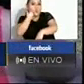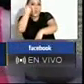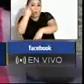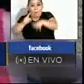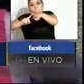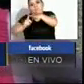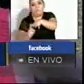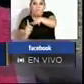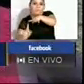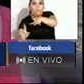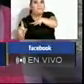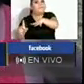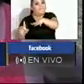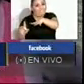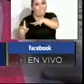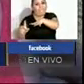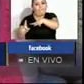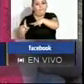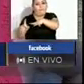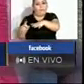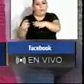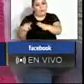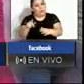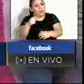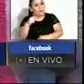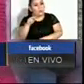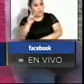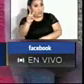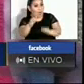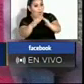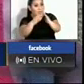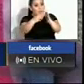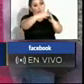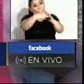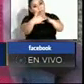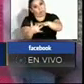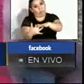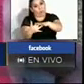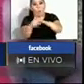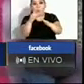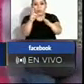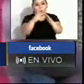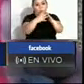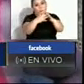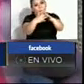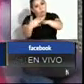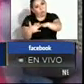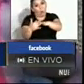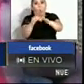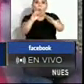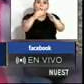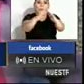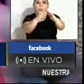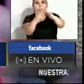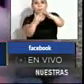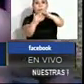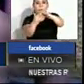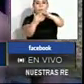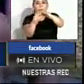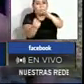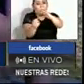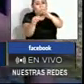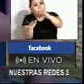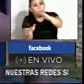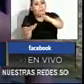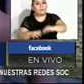llevó a la corriente y una casa, dos casas que se han caído, pues una totalmente y otra que quedó a punto ya de irse para la quebrada.